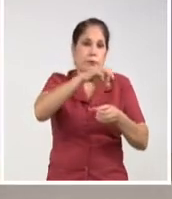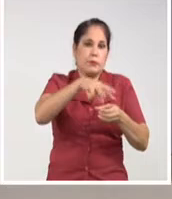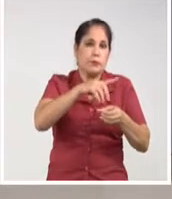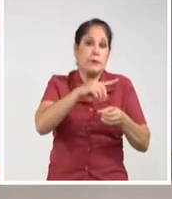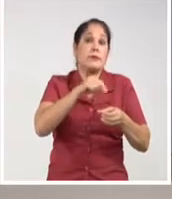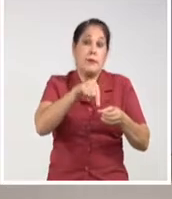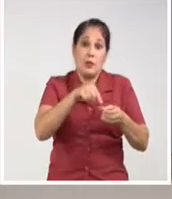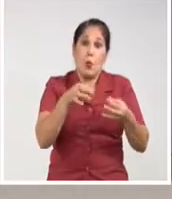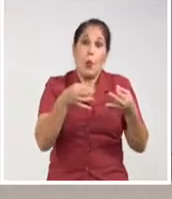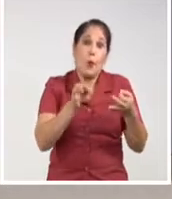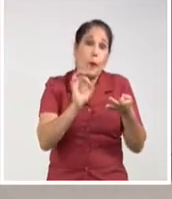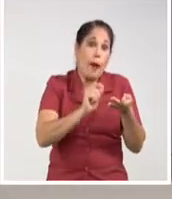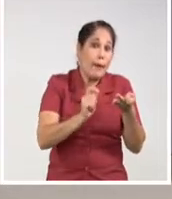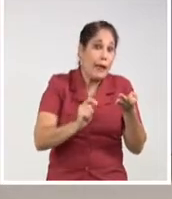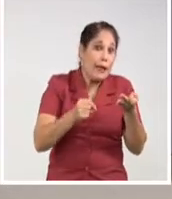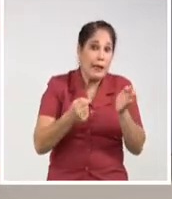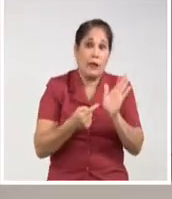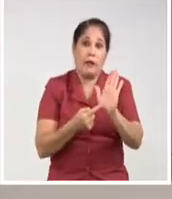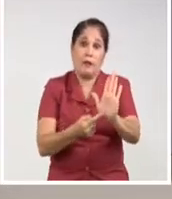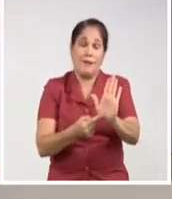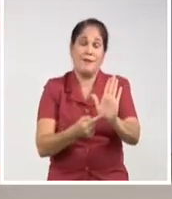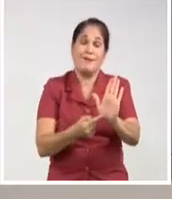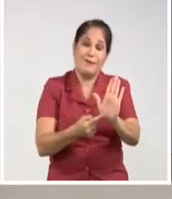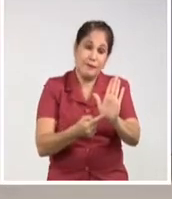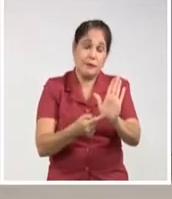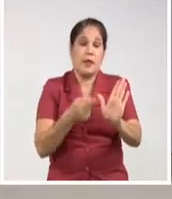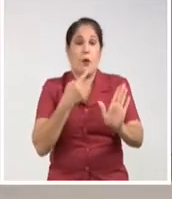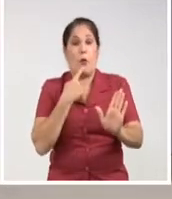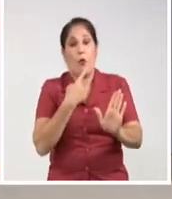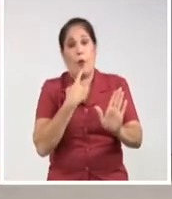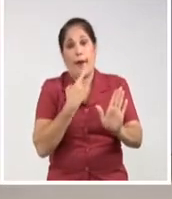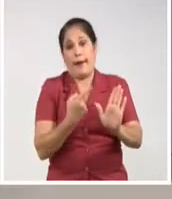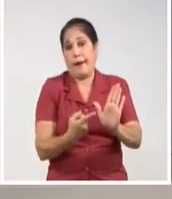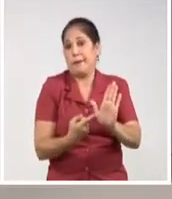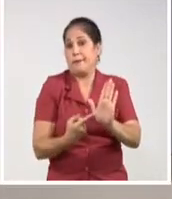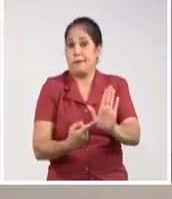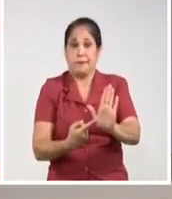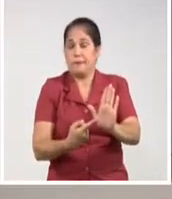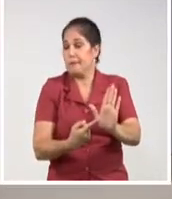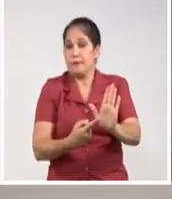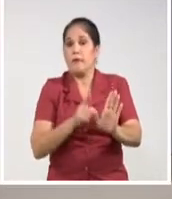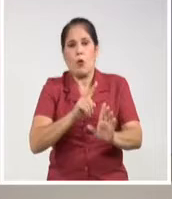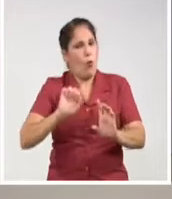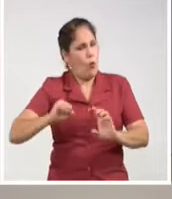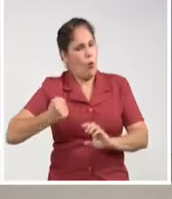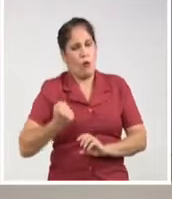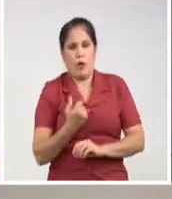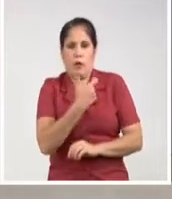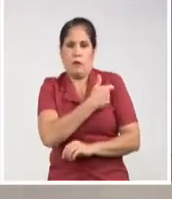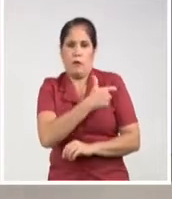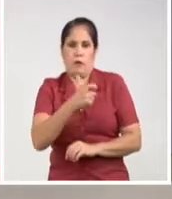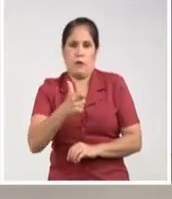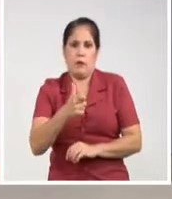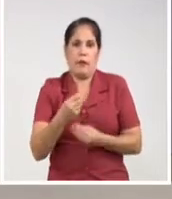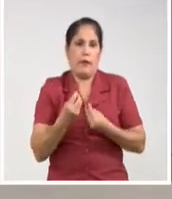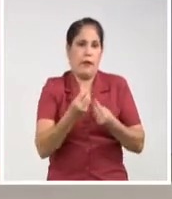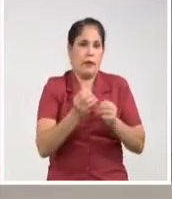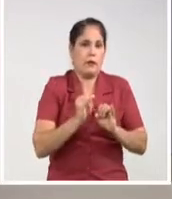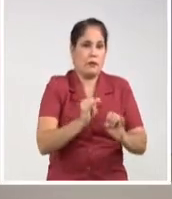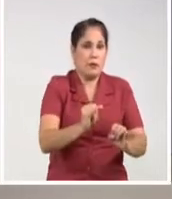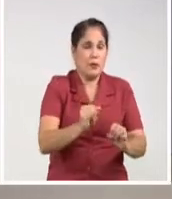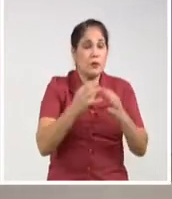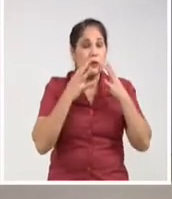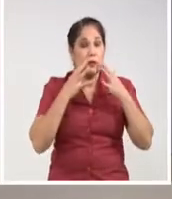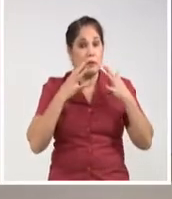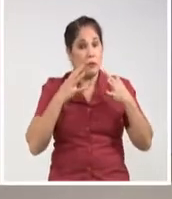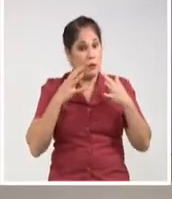un papelito como este parece una respuesta irónica a una disposición que resulta absurda si no se ofrece la información